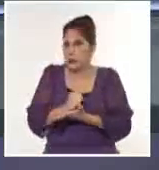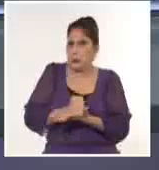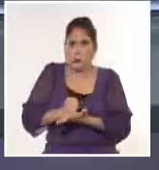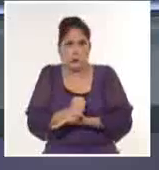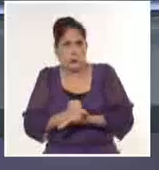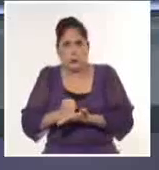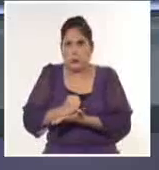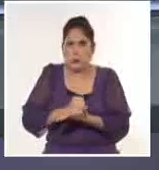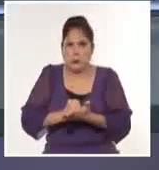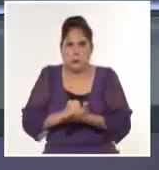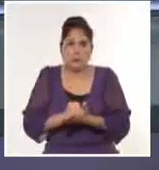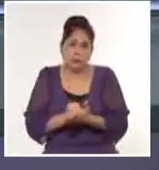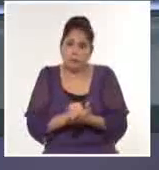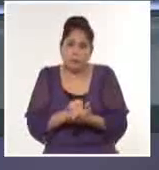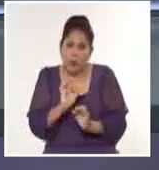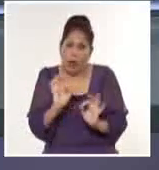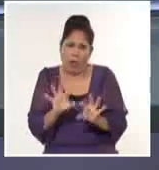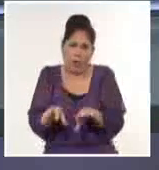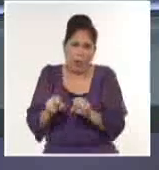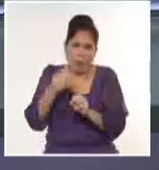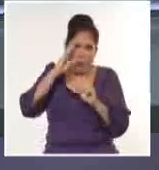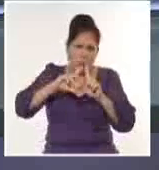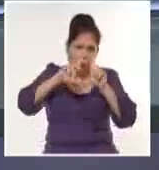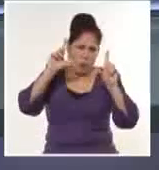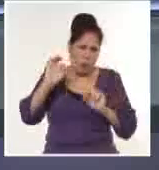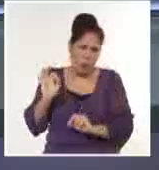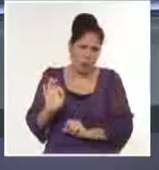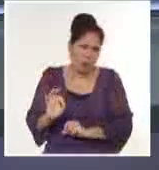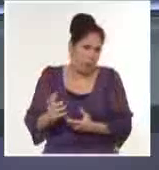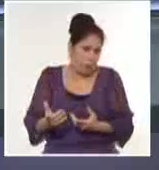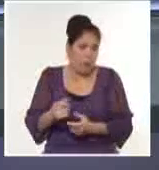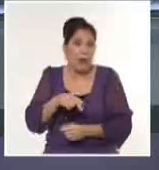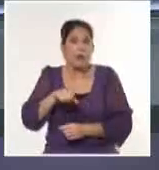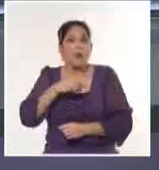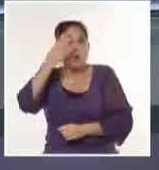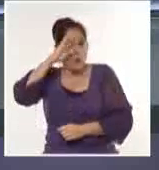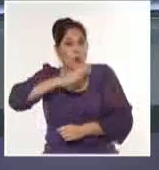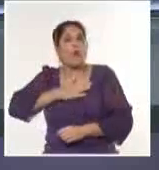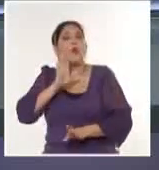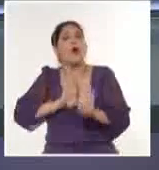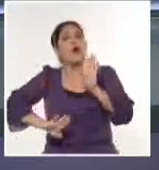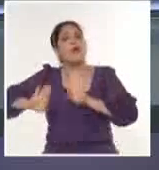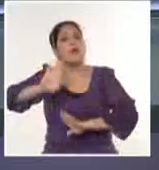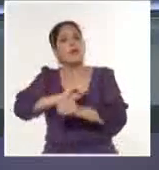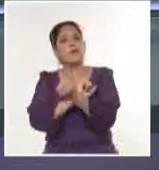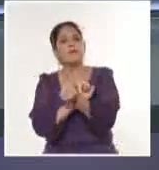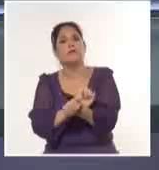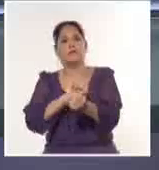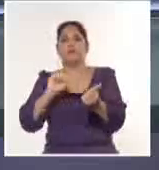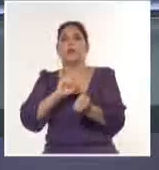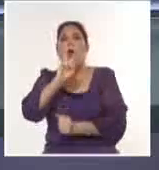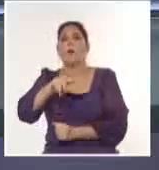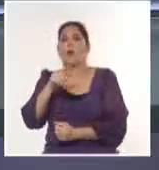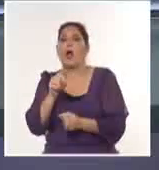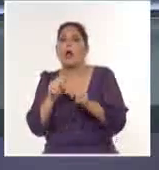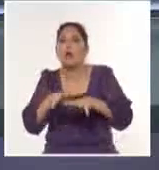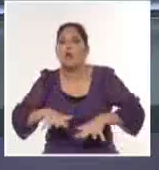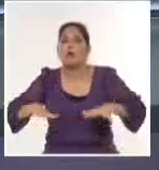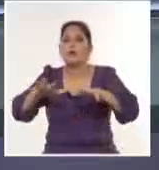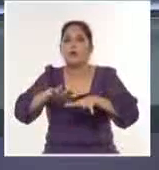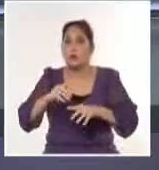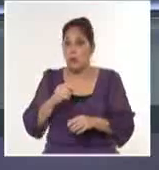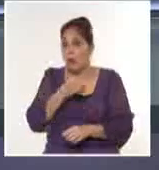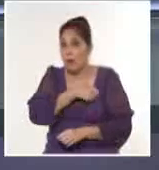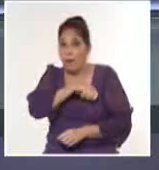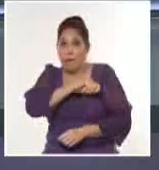una realidad que no ha logrado ni logrará torcer. La capacidad de Cuba para defender su soberanía y la búsqueda de condiciones de vida que su pueblo